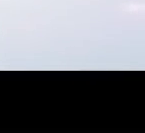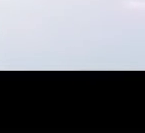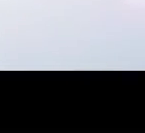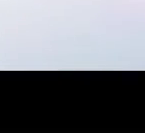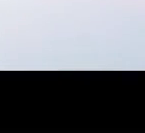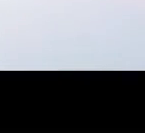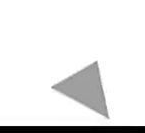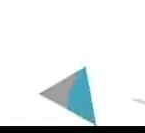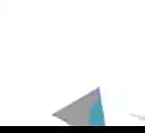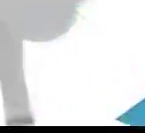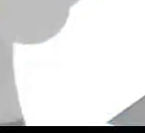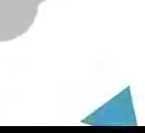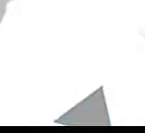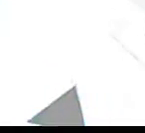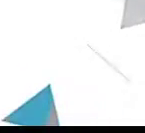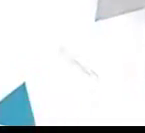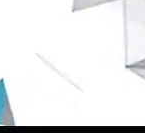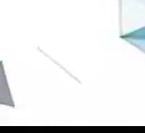necesitas.